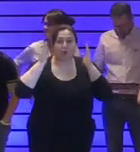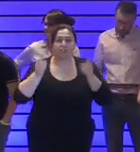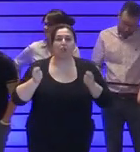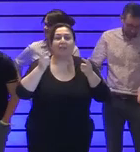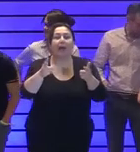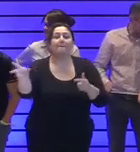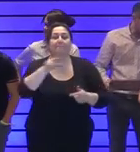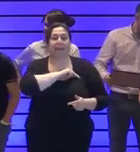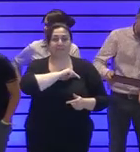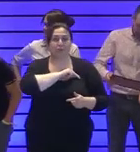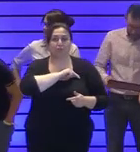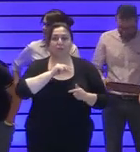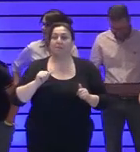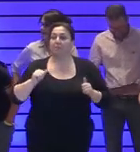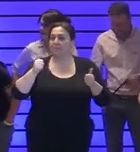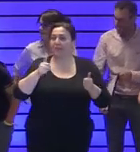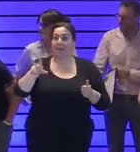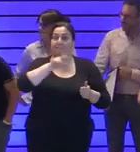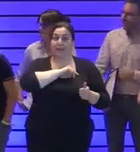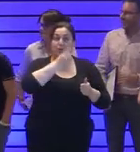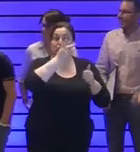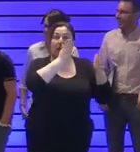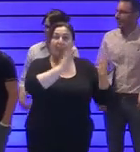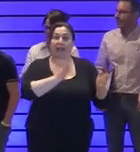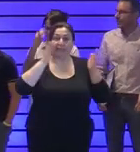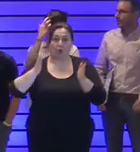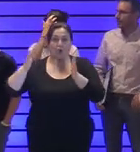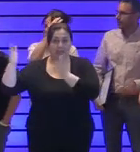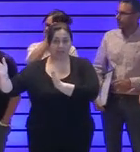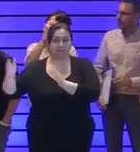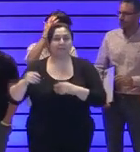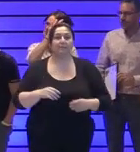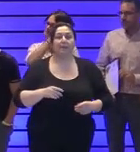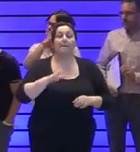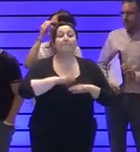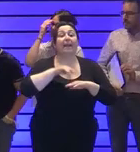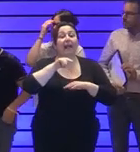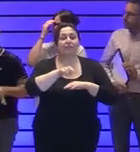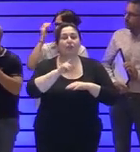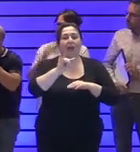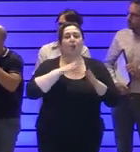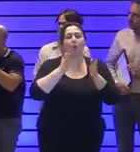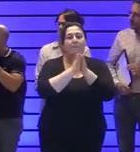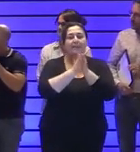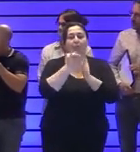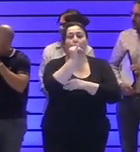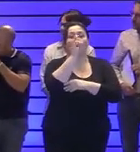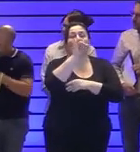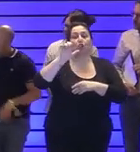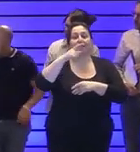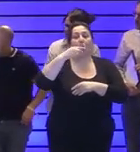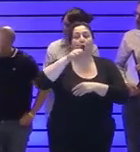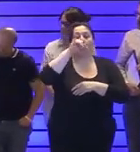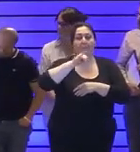premios. Vamos a entregar premios por categoría, y para eso tenemos a nuestro compañero José Gómez, el vicepresidente de